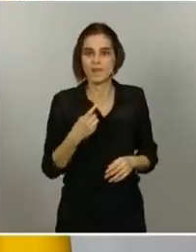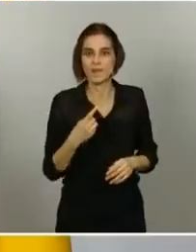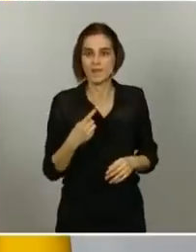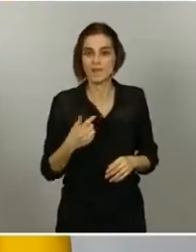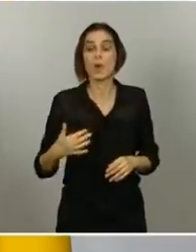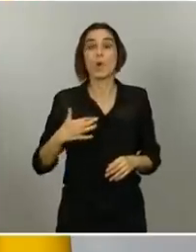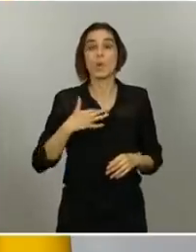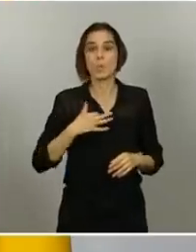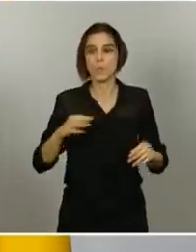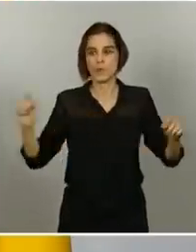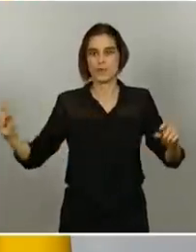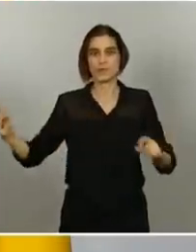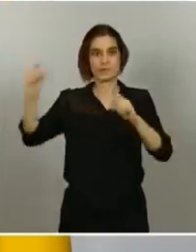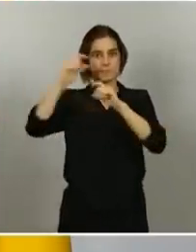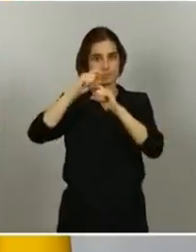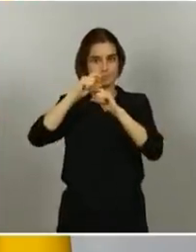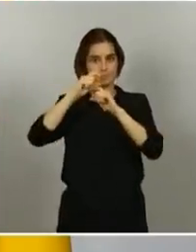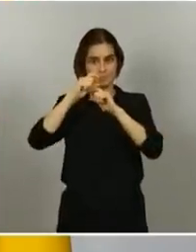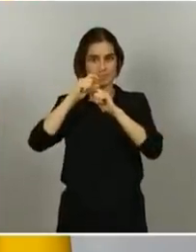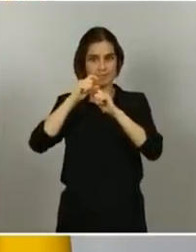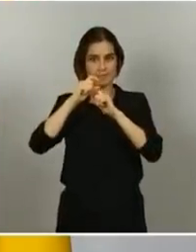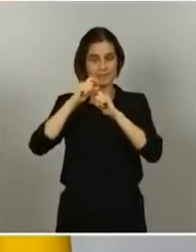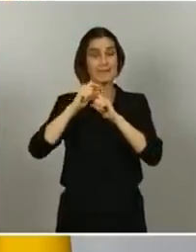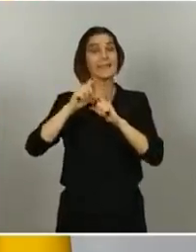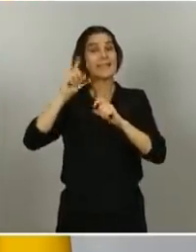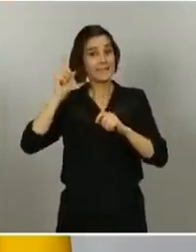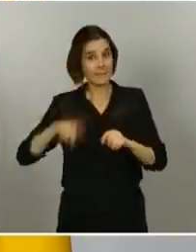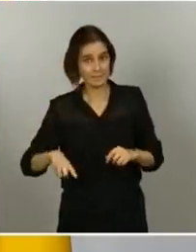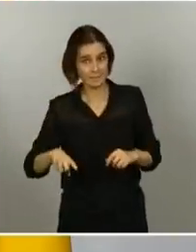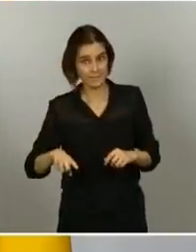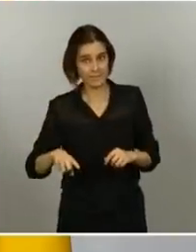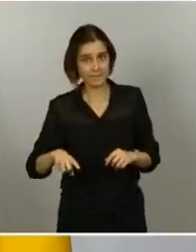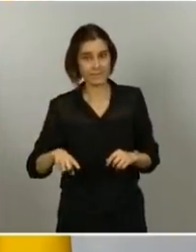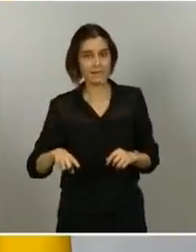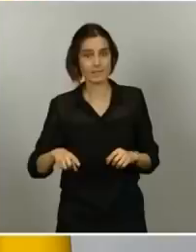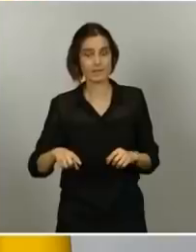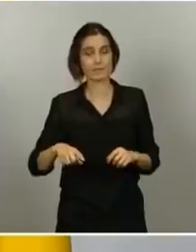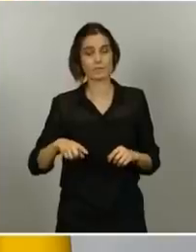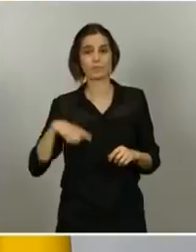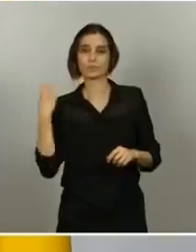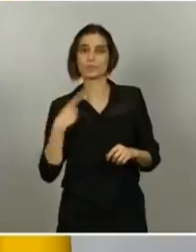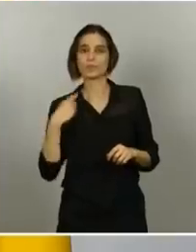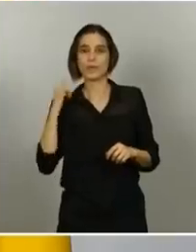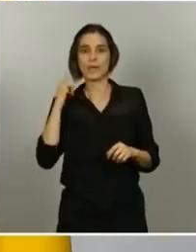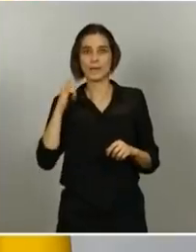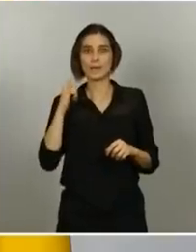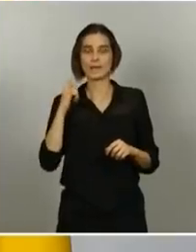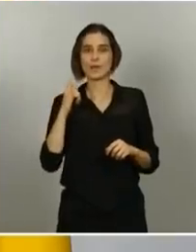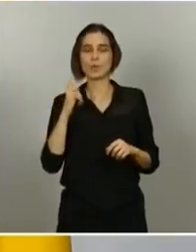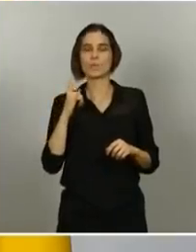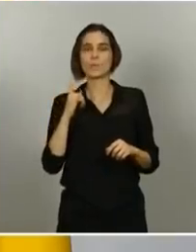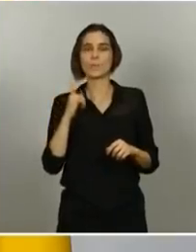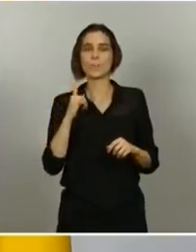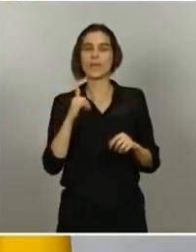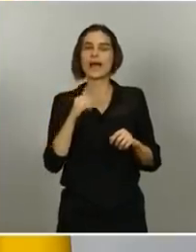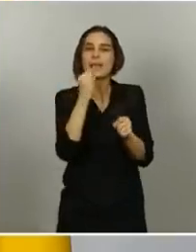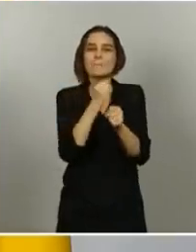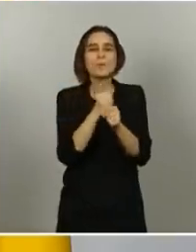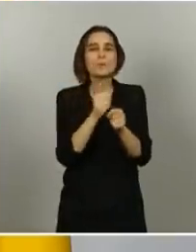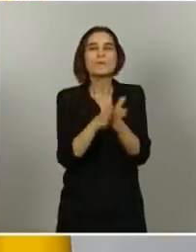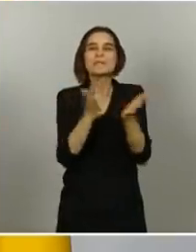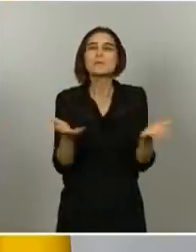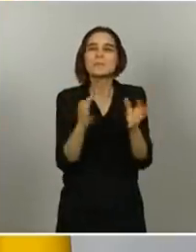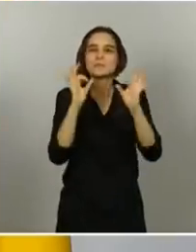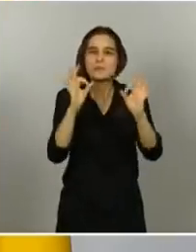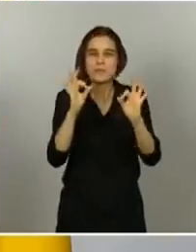mínimo vital con ingresos laborales sino además establecemos un estímulo específico ao empleo para asegurar que para as persoas